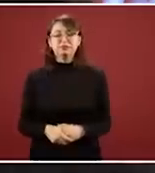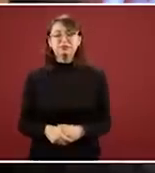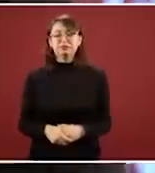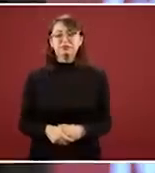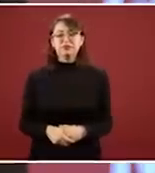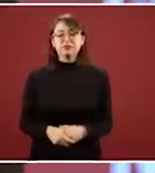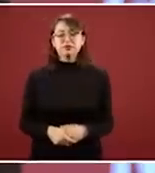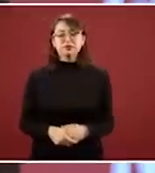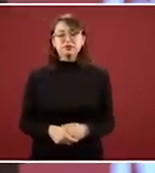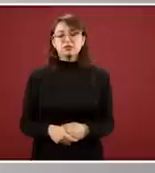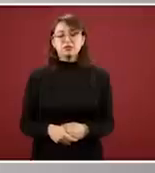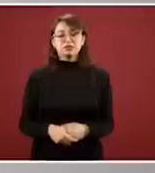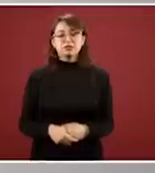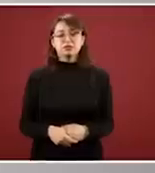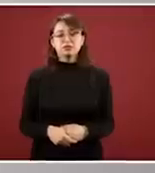Entonces,